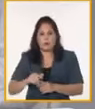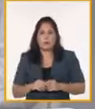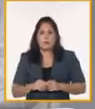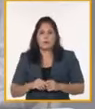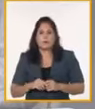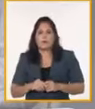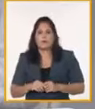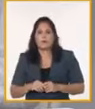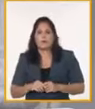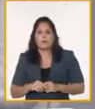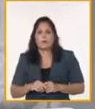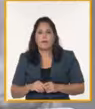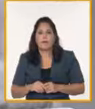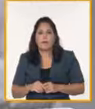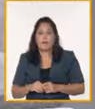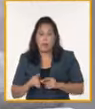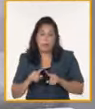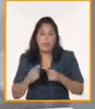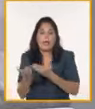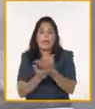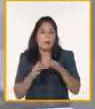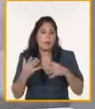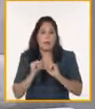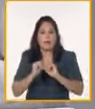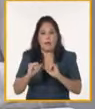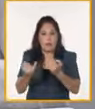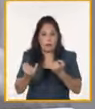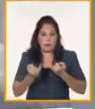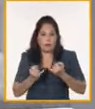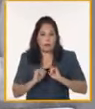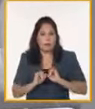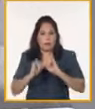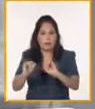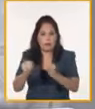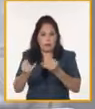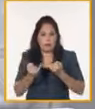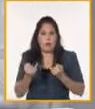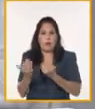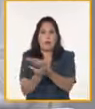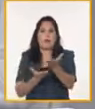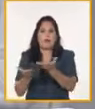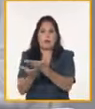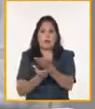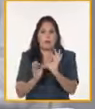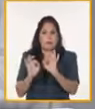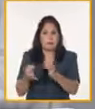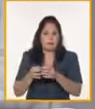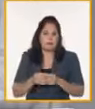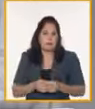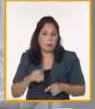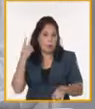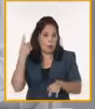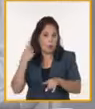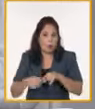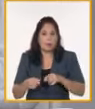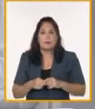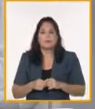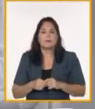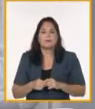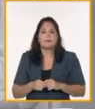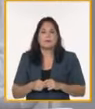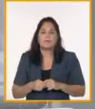fuerte de información hacia ellos y desde ellos el intercambio Pero también es la